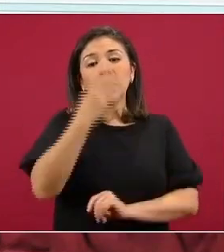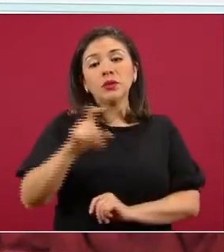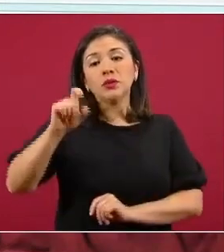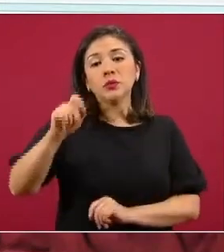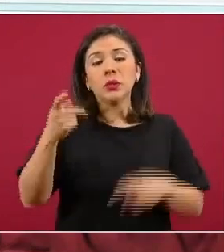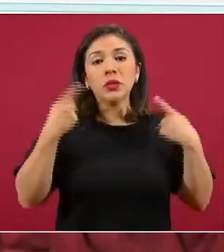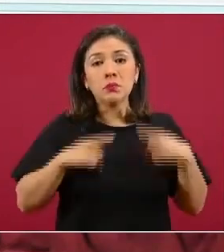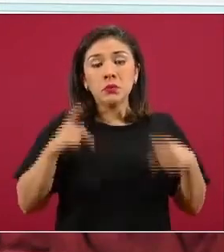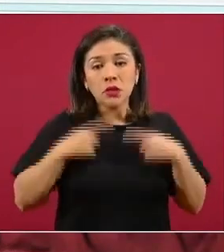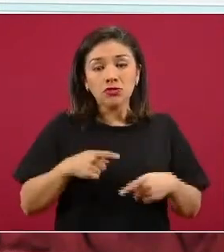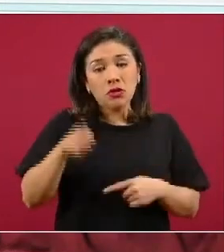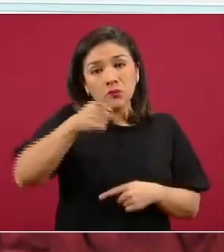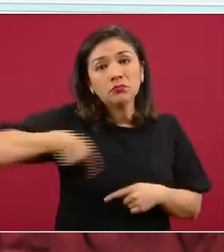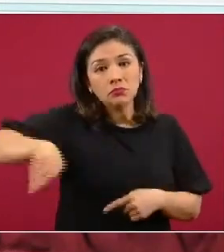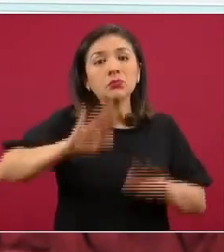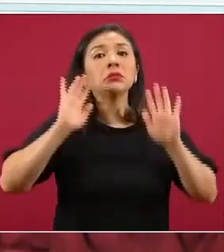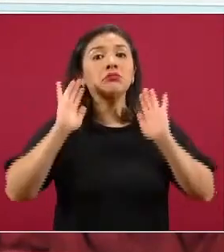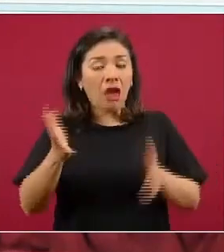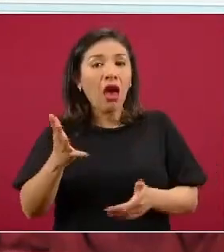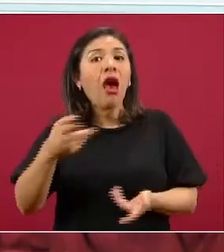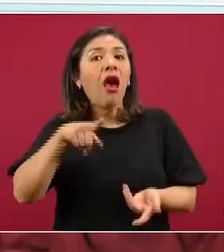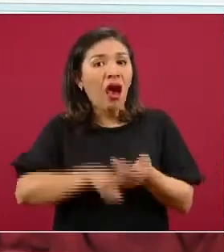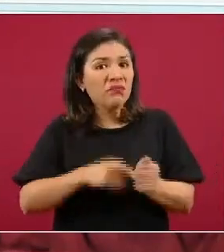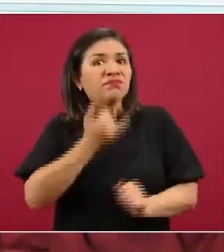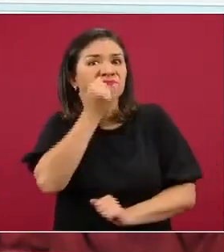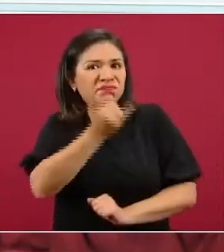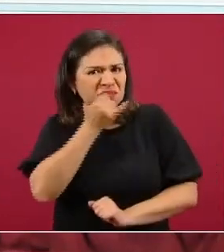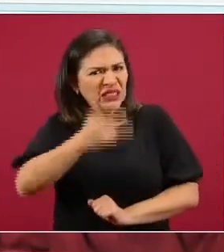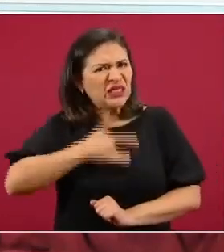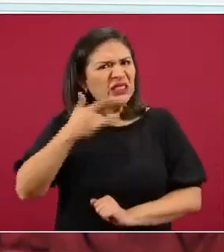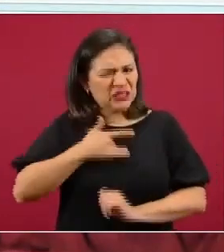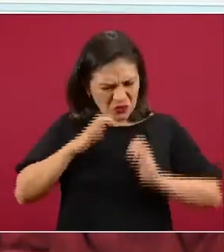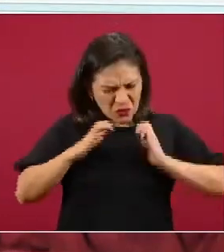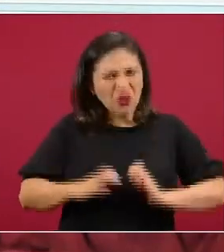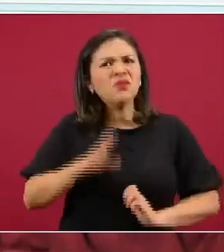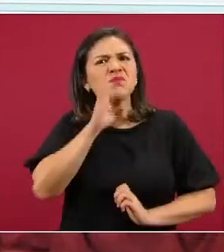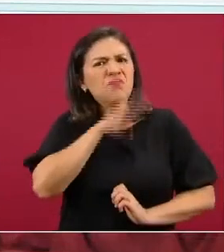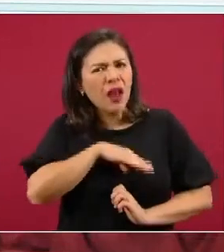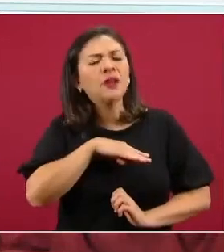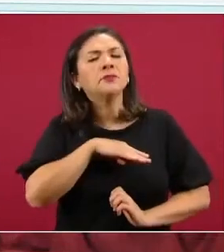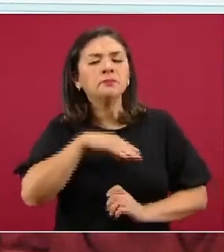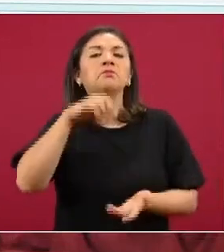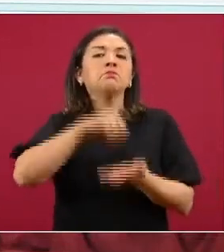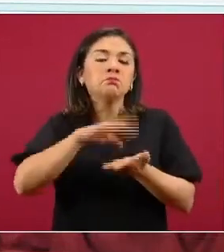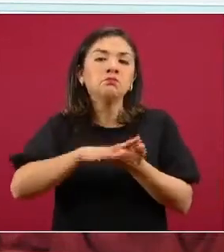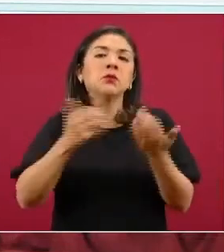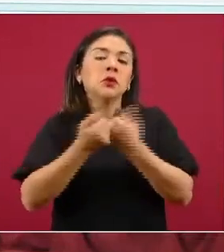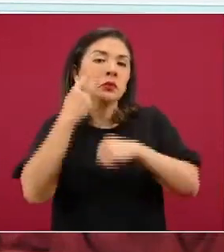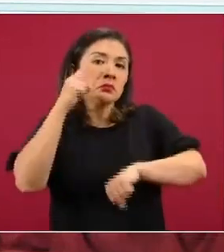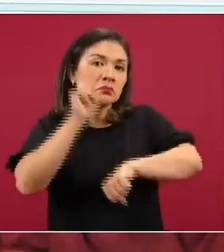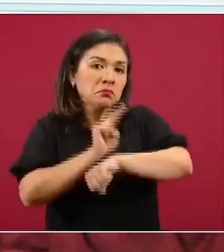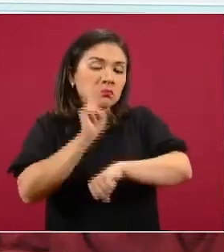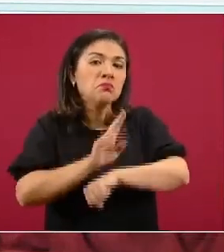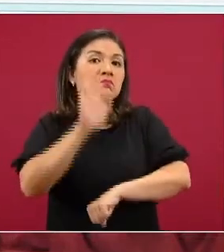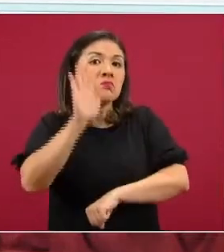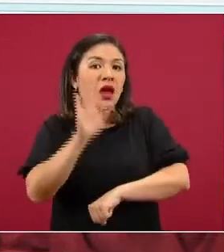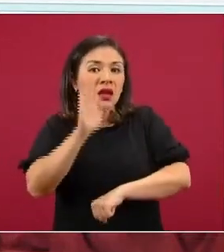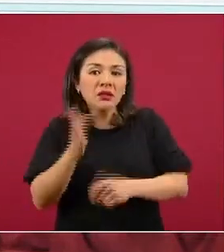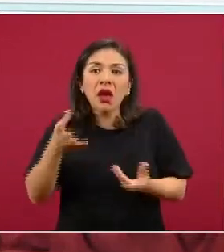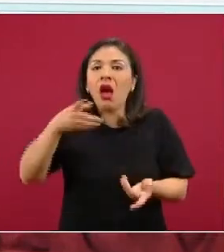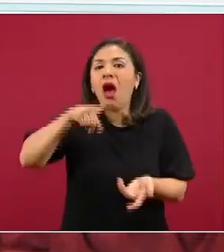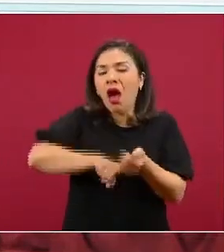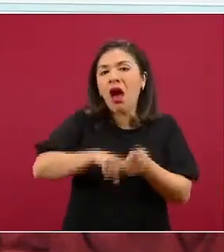199.420 personas que sí entraron, sí tuvieron un cuadro sintomático y por eso se están vigilando como parte de la